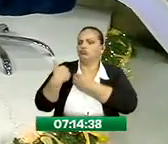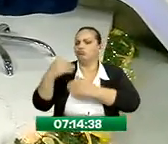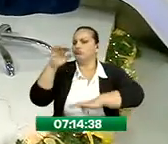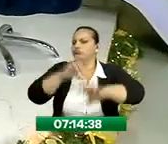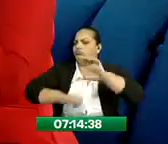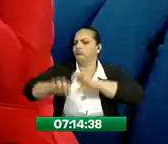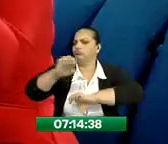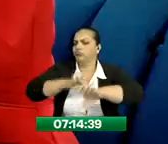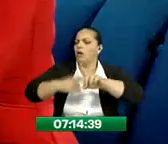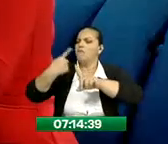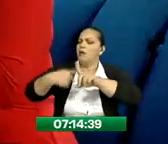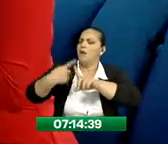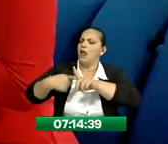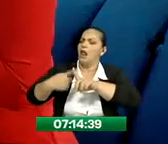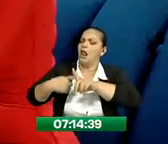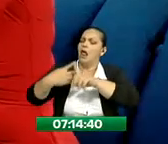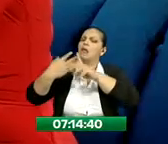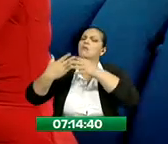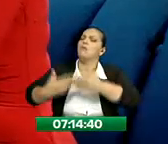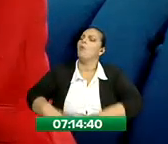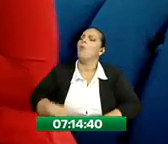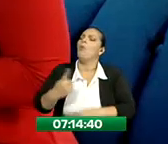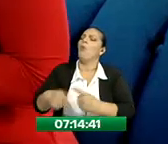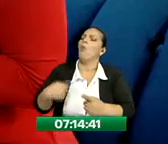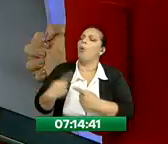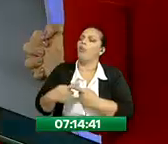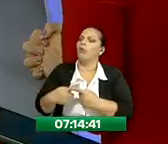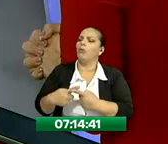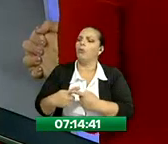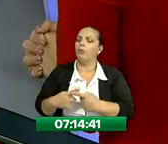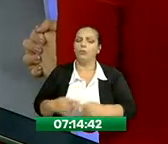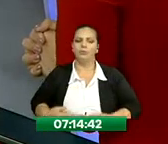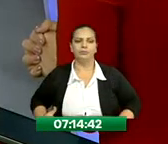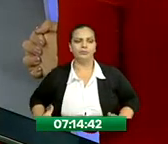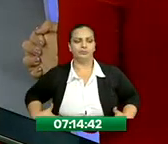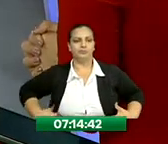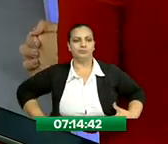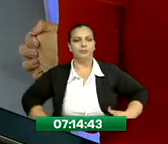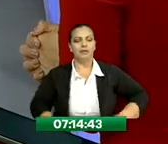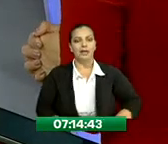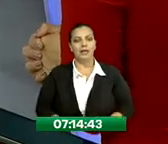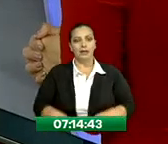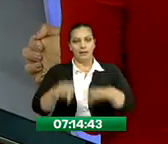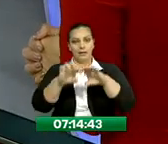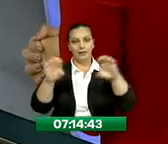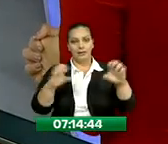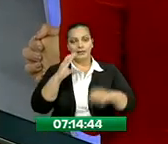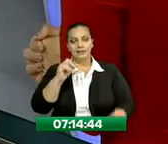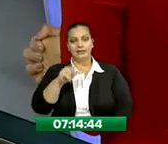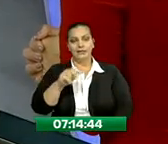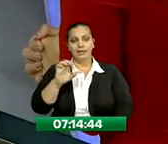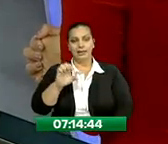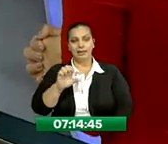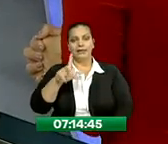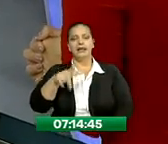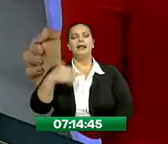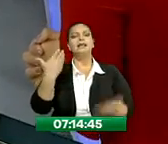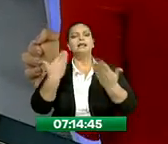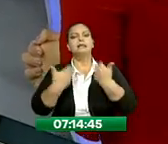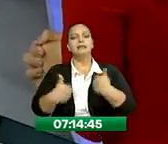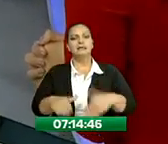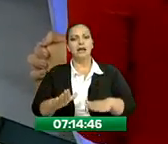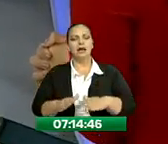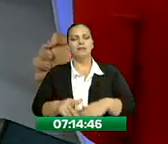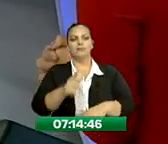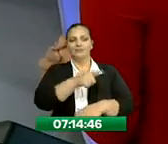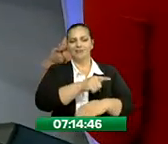cuándo terminará de materializarse completamente o ya está hecho? En el caso de CENEL, ya se reunió el directorio de Arconel,